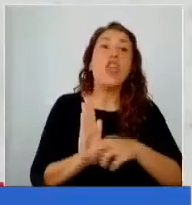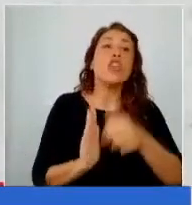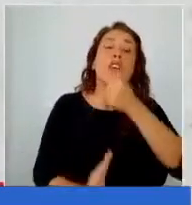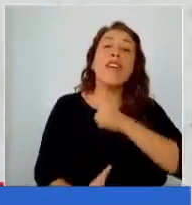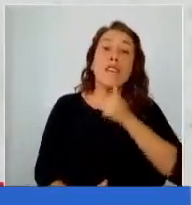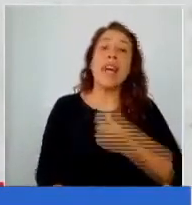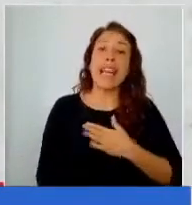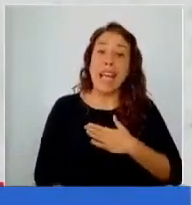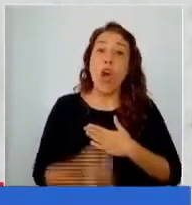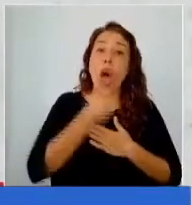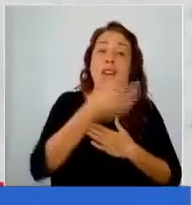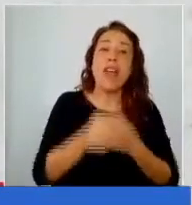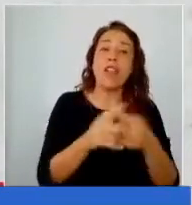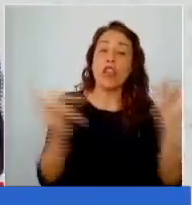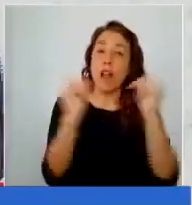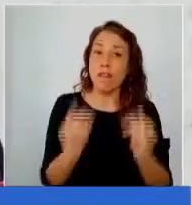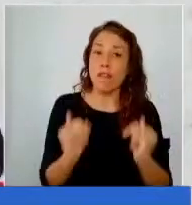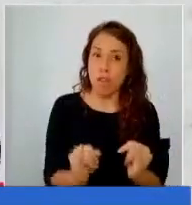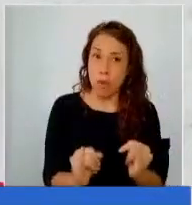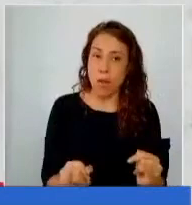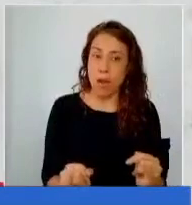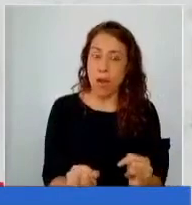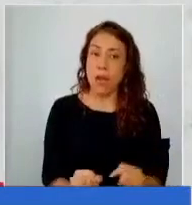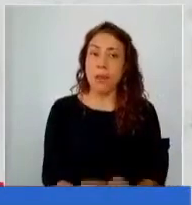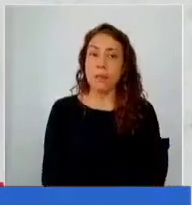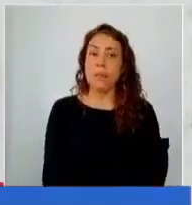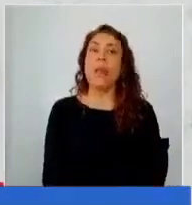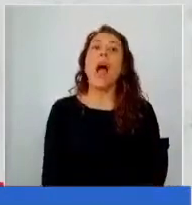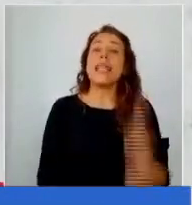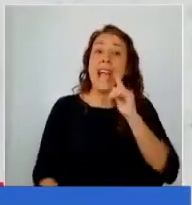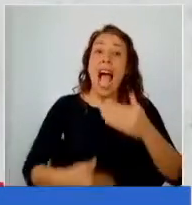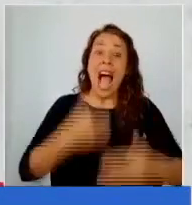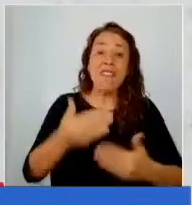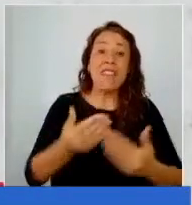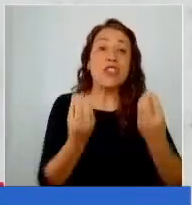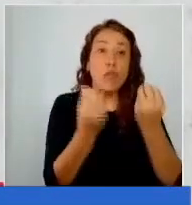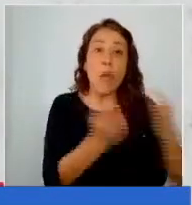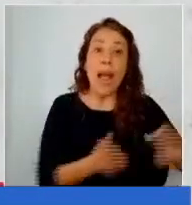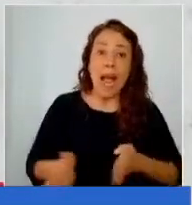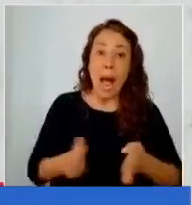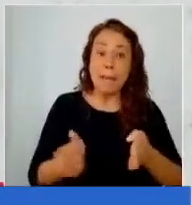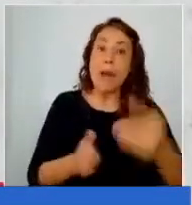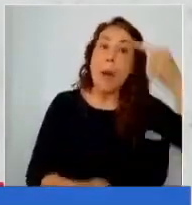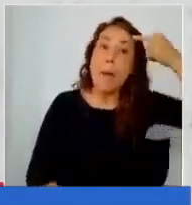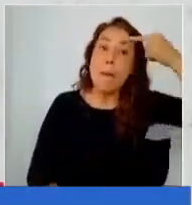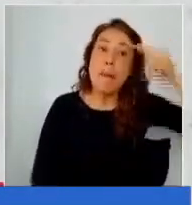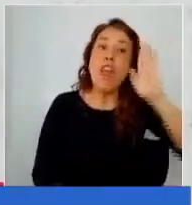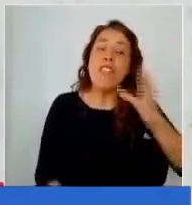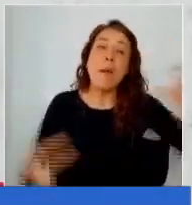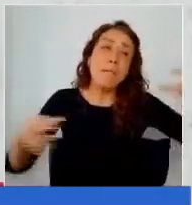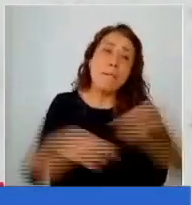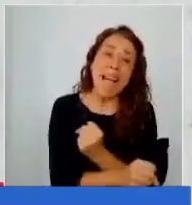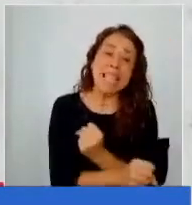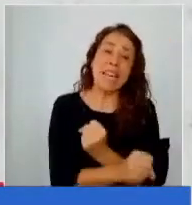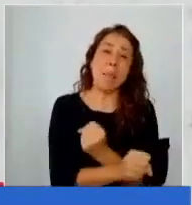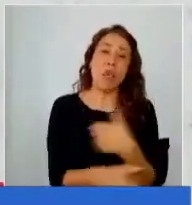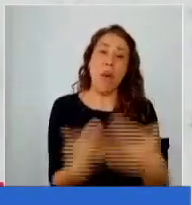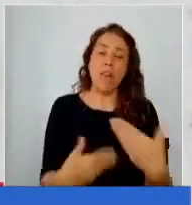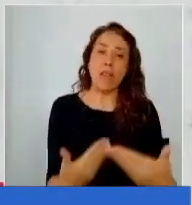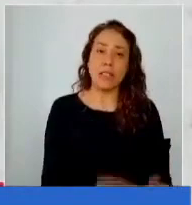de otra manera vamos por el camino correcto pero hay que apurar el tan y ese tranco